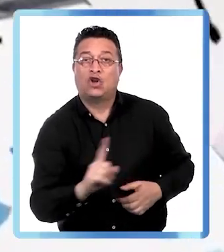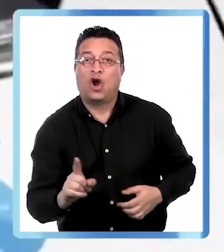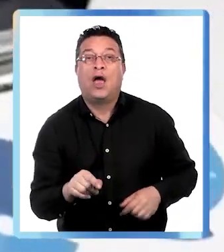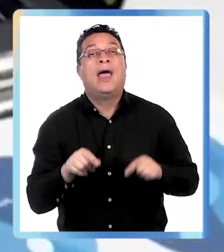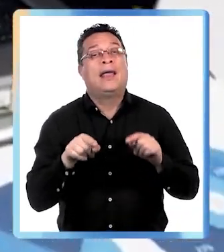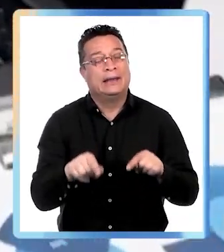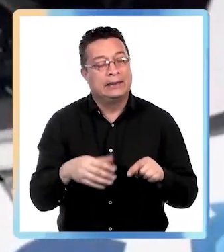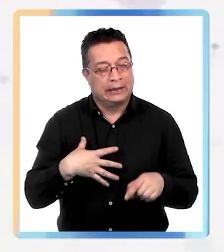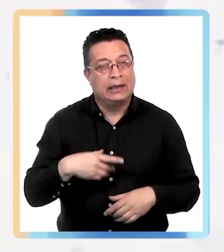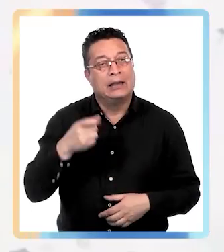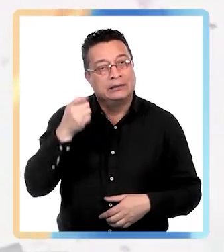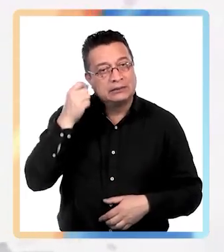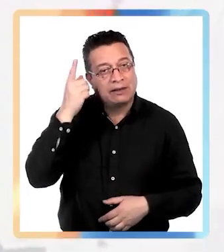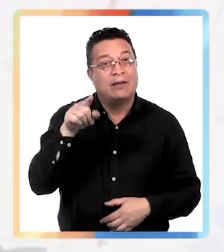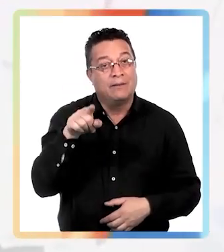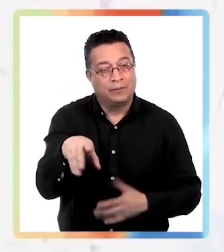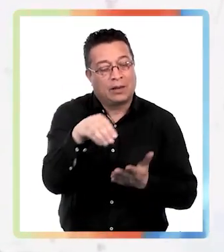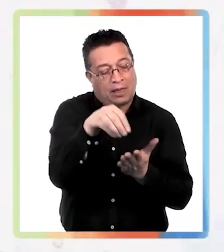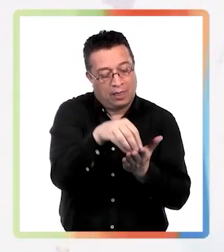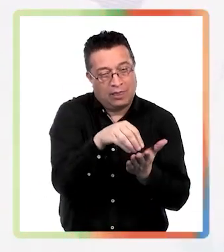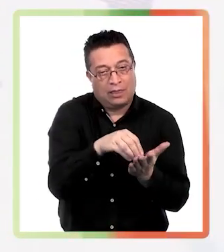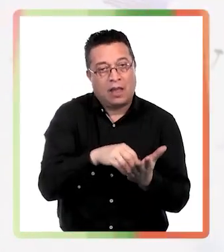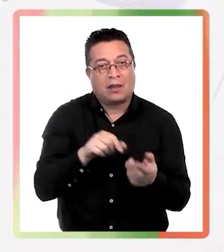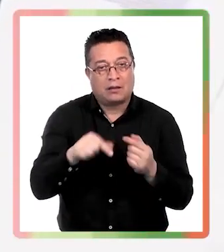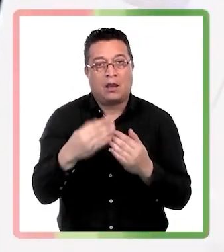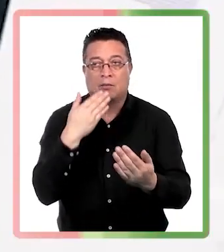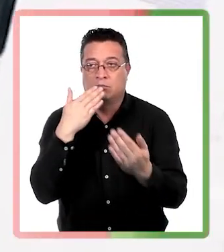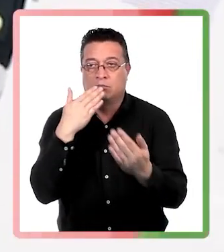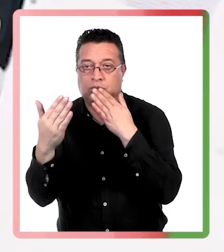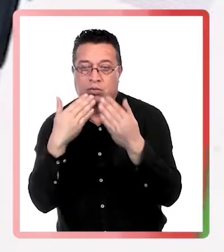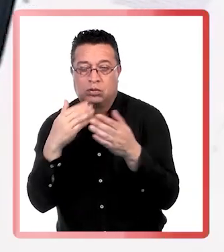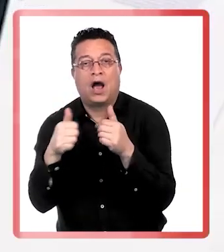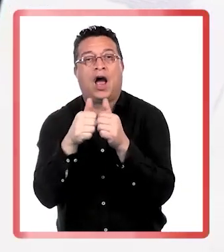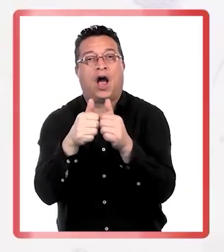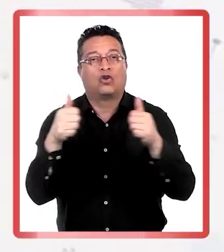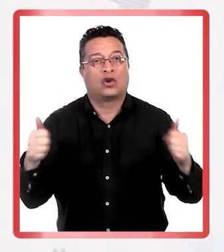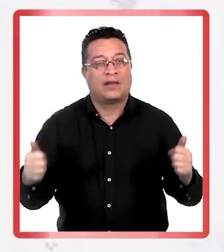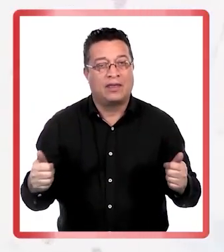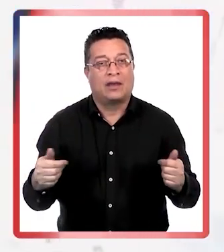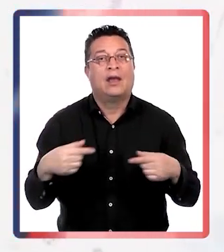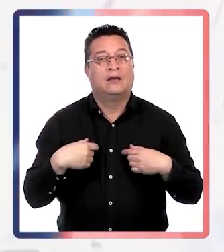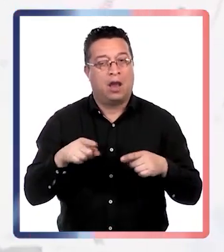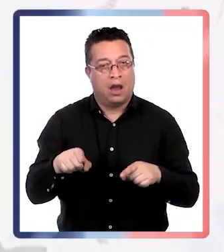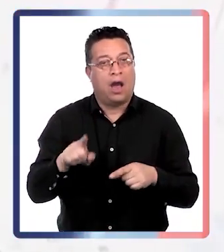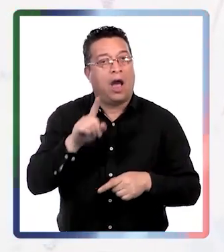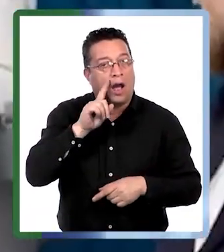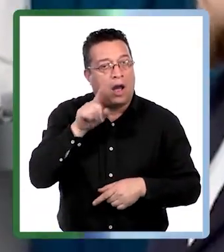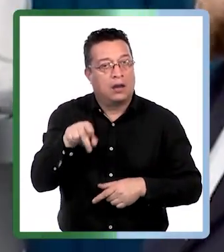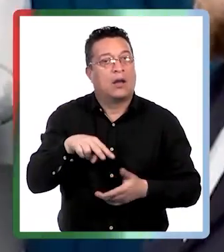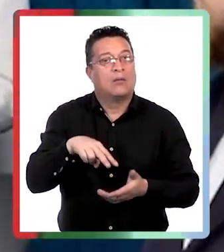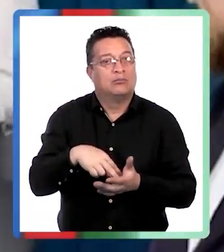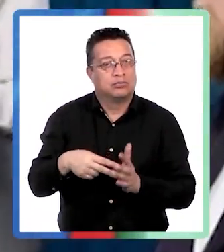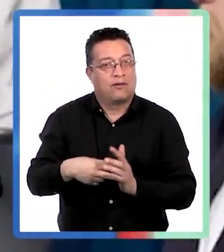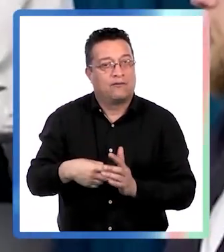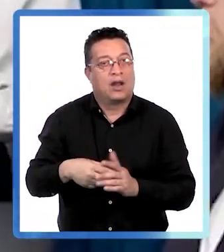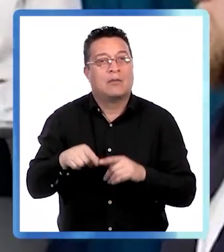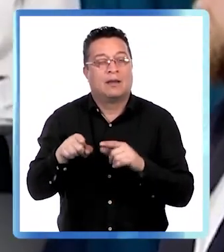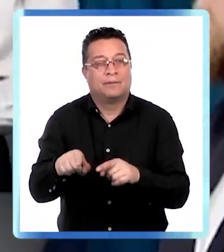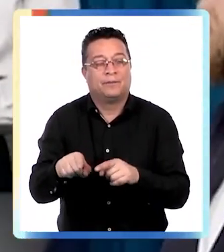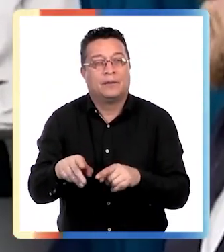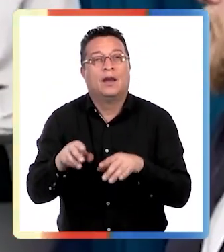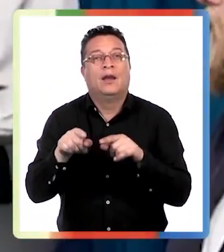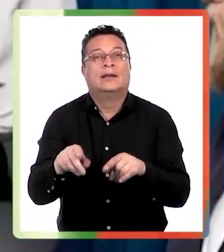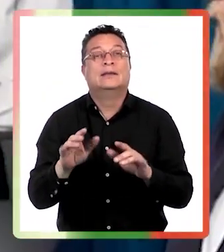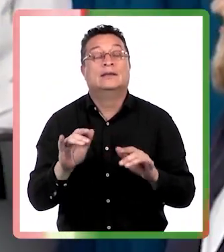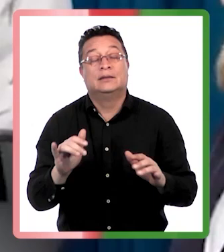trabajo. Eso es lo que queremos conocer. Y con esa data, ir a conversar con las autoridades, decir, bueno, acá tenemos un problema, veamos si está